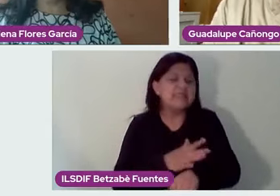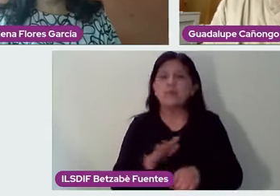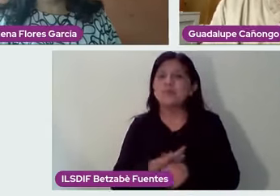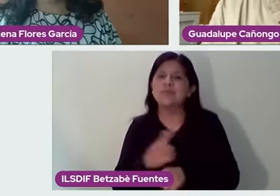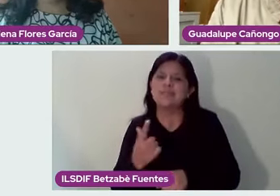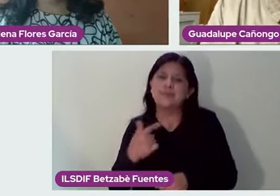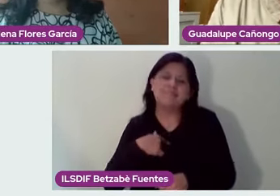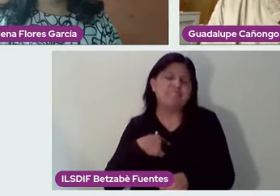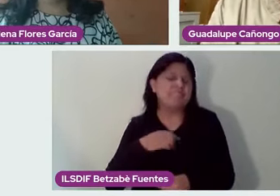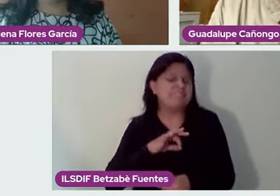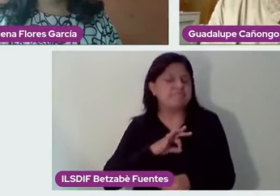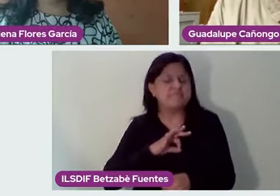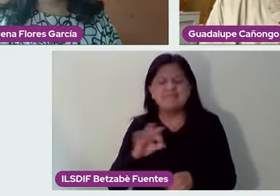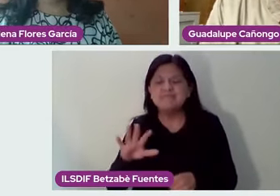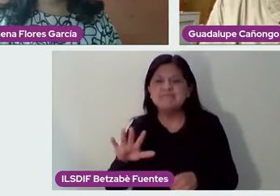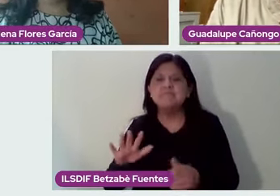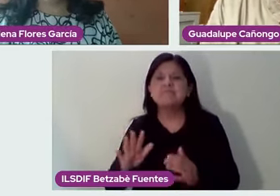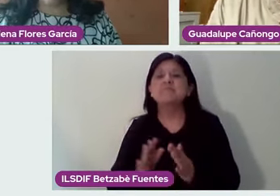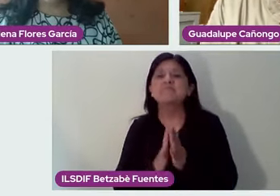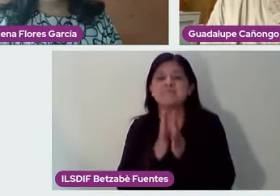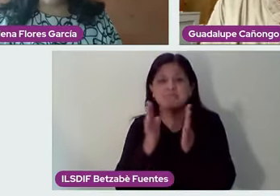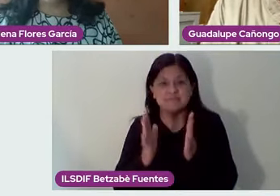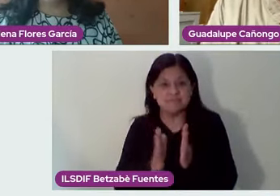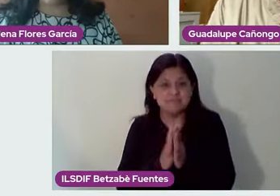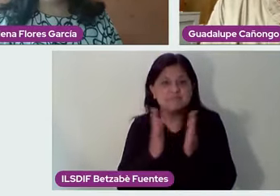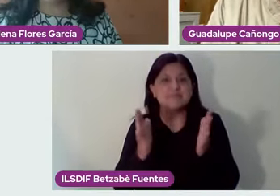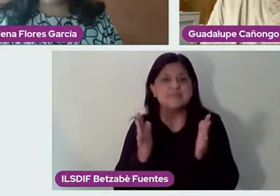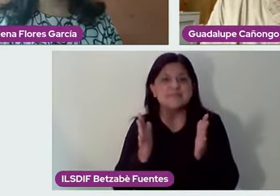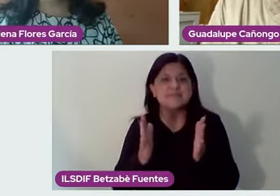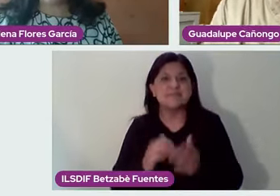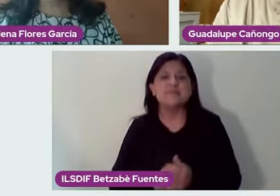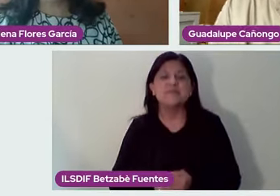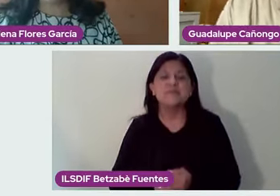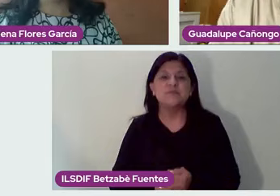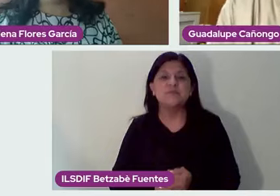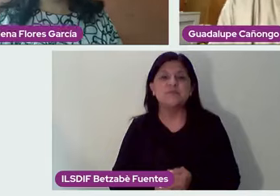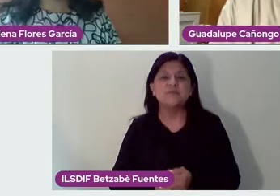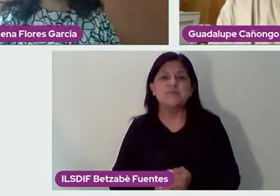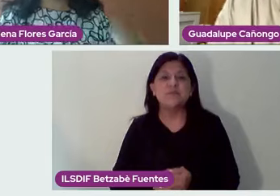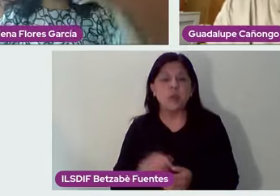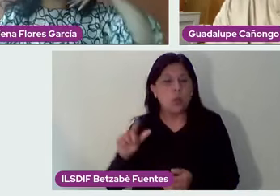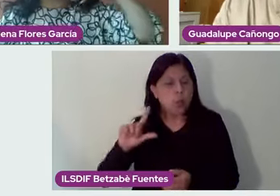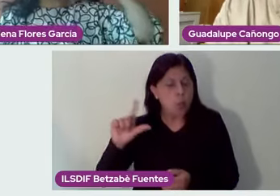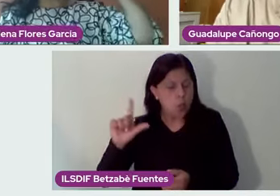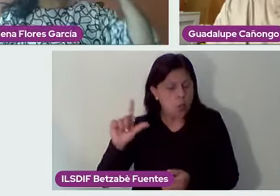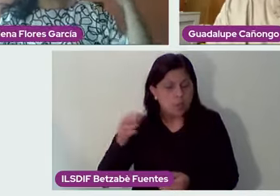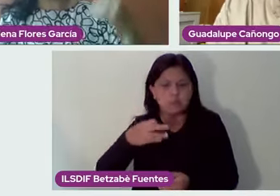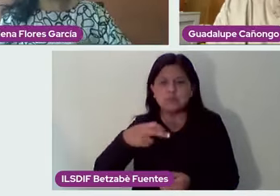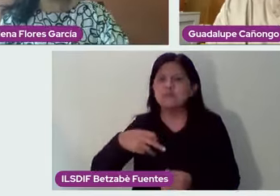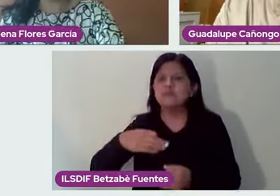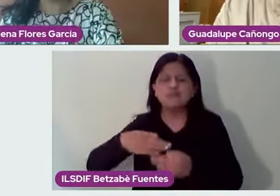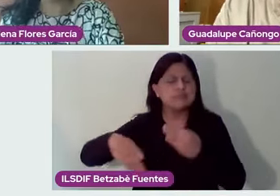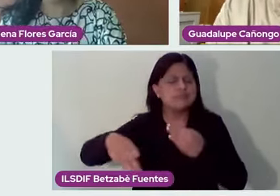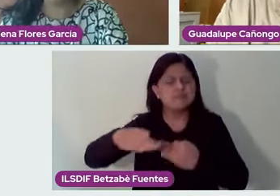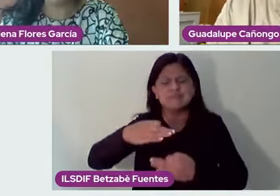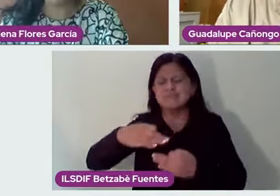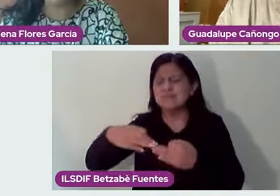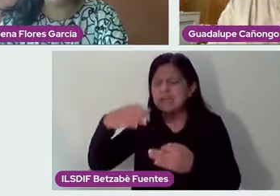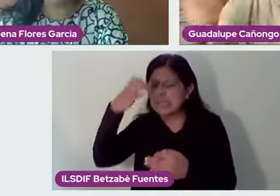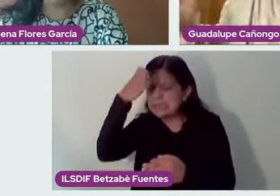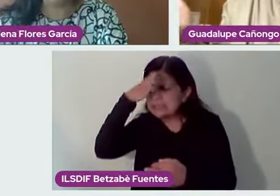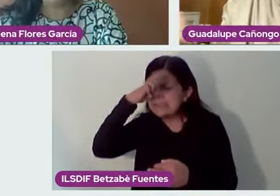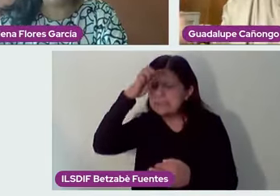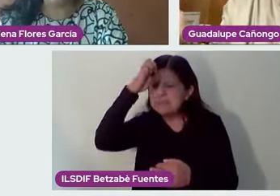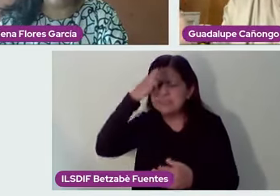participar. Ojalá que podamos tener, yo creo que es ser así, una experiencia en la que podamos compartir y